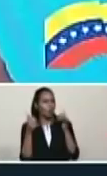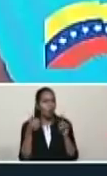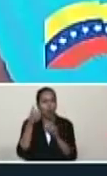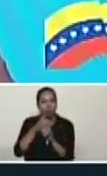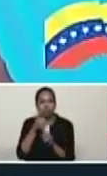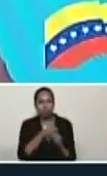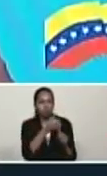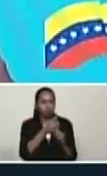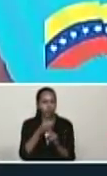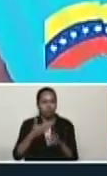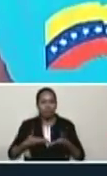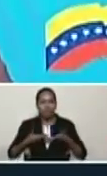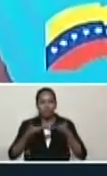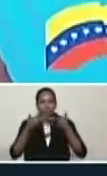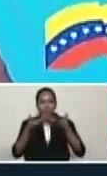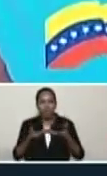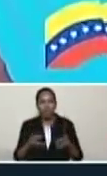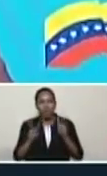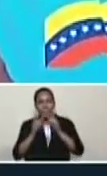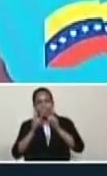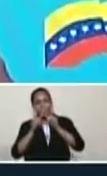es entregar la vivienda